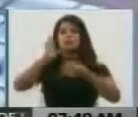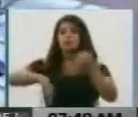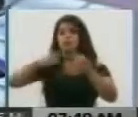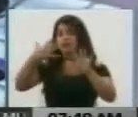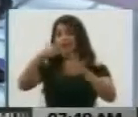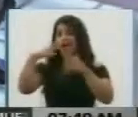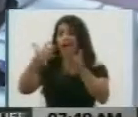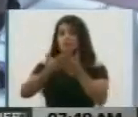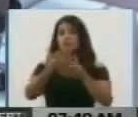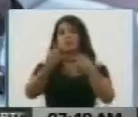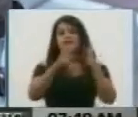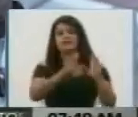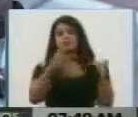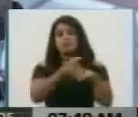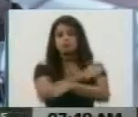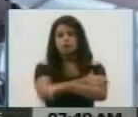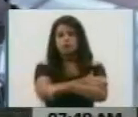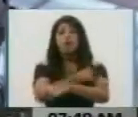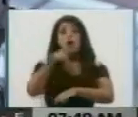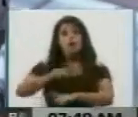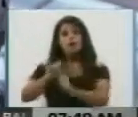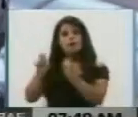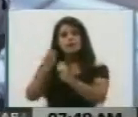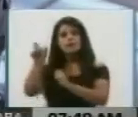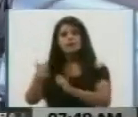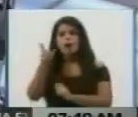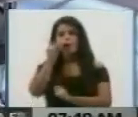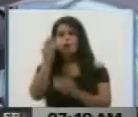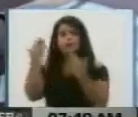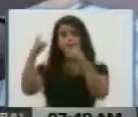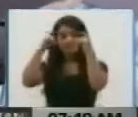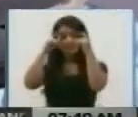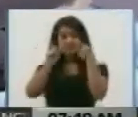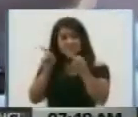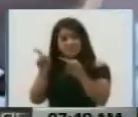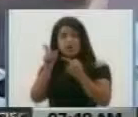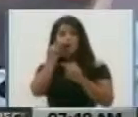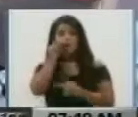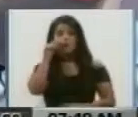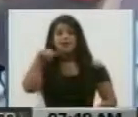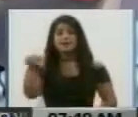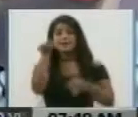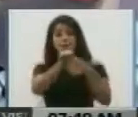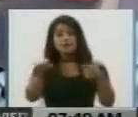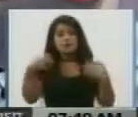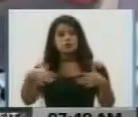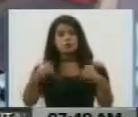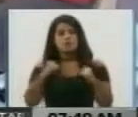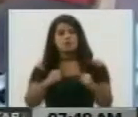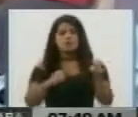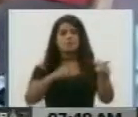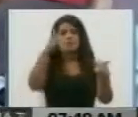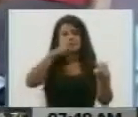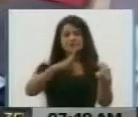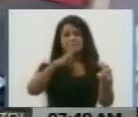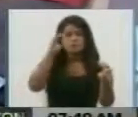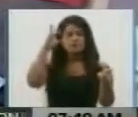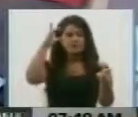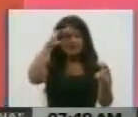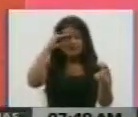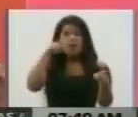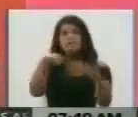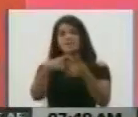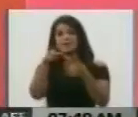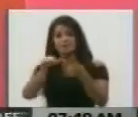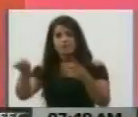Ernesto Villegas, colega y aparte amigo de la casa. Ernesto, hoy puede ser un día crucial esta semana para Dilma Rousseff y para todo el Brasil, el movimiento